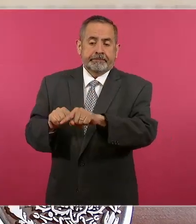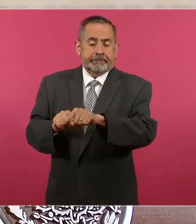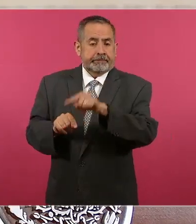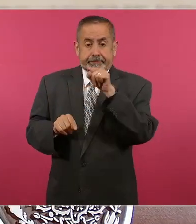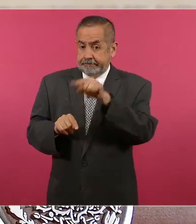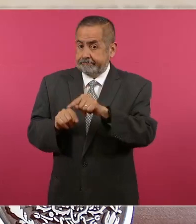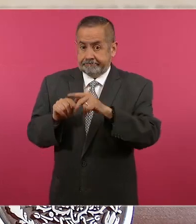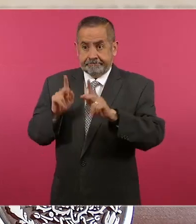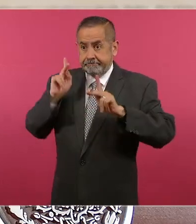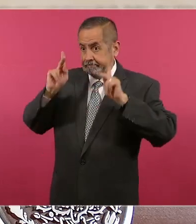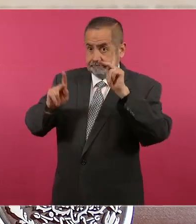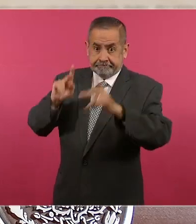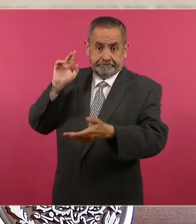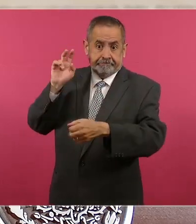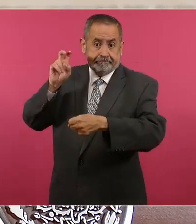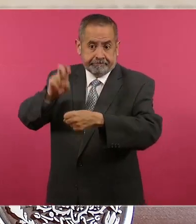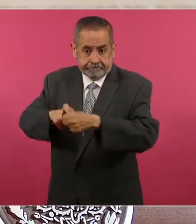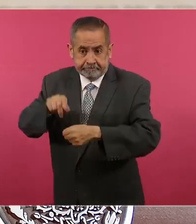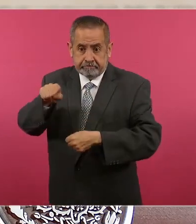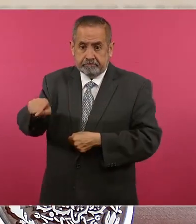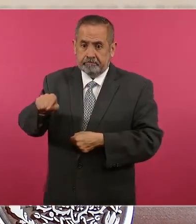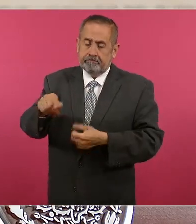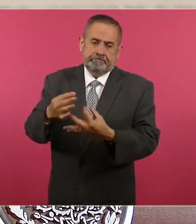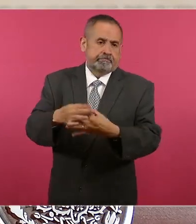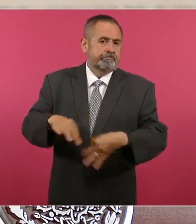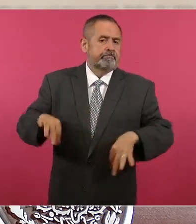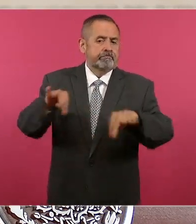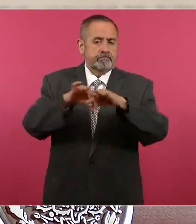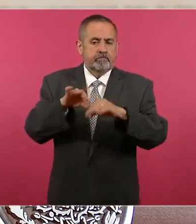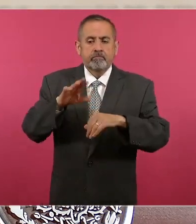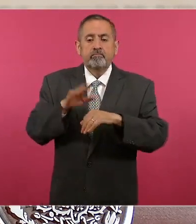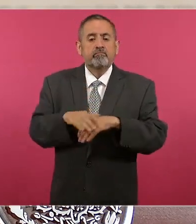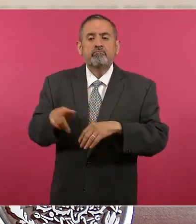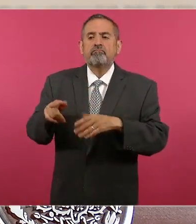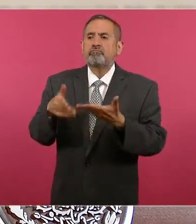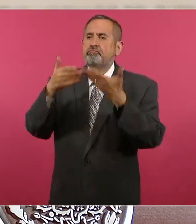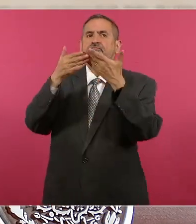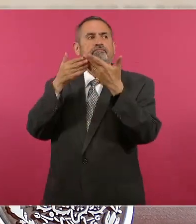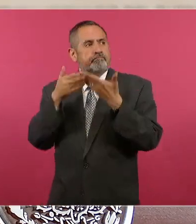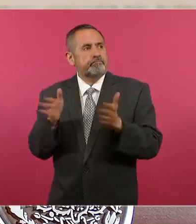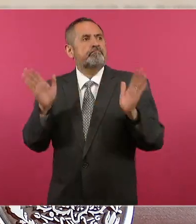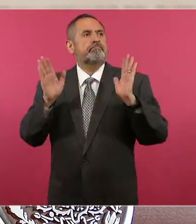esa visita porque se va a abrir esta zona